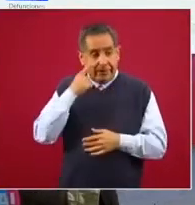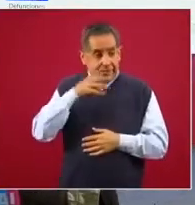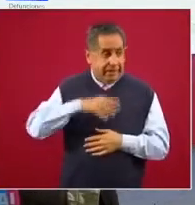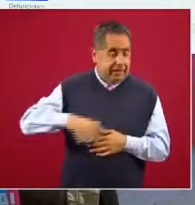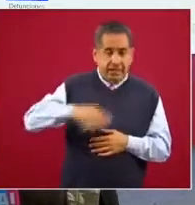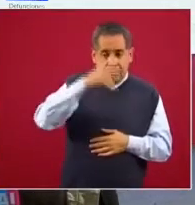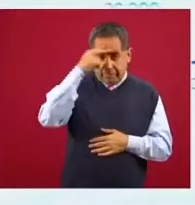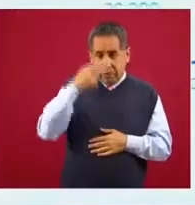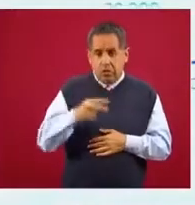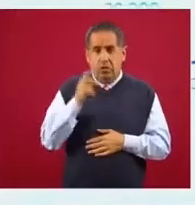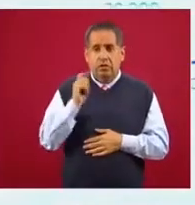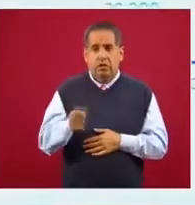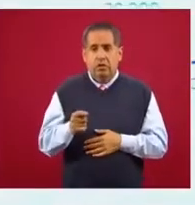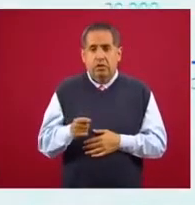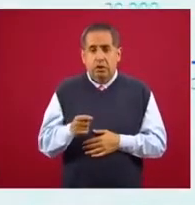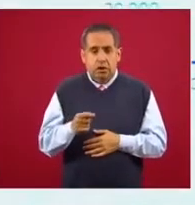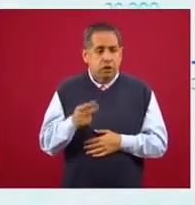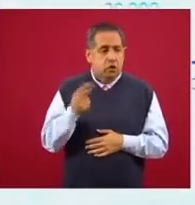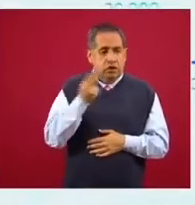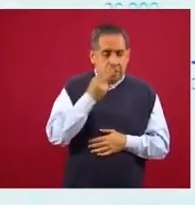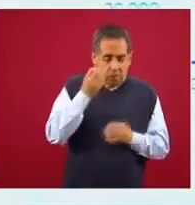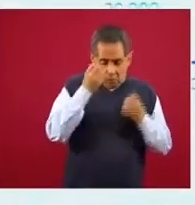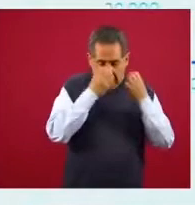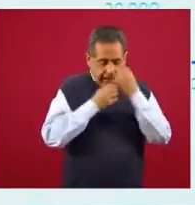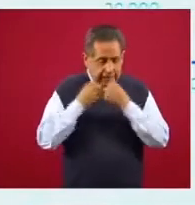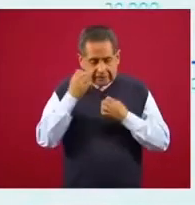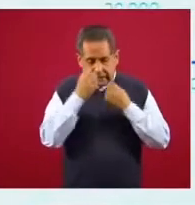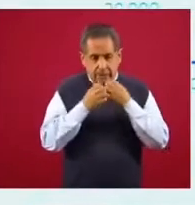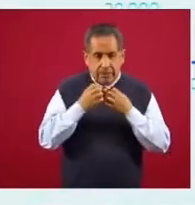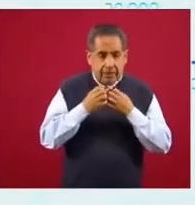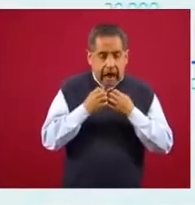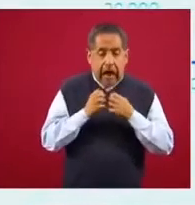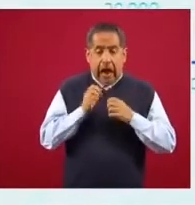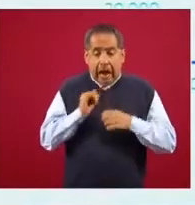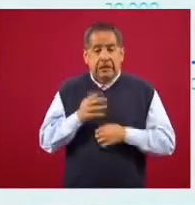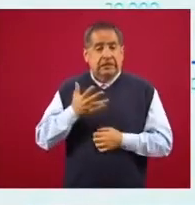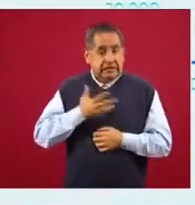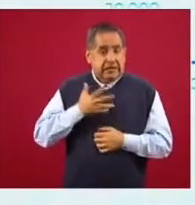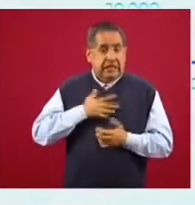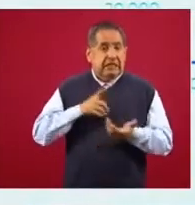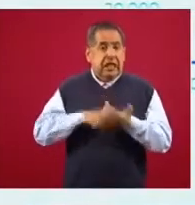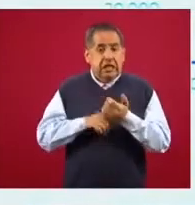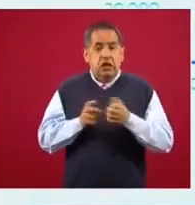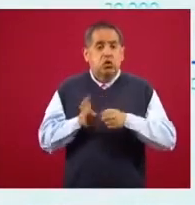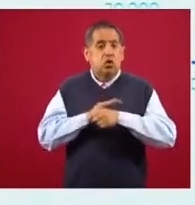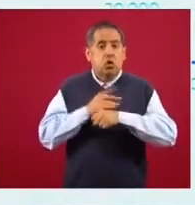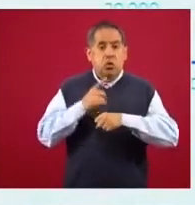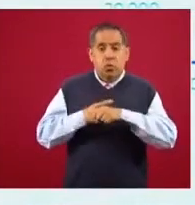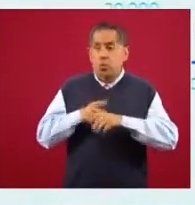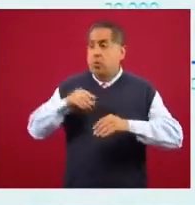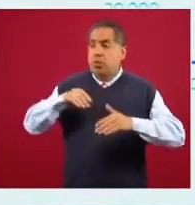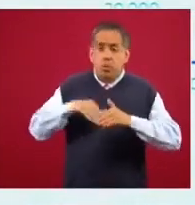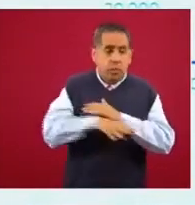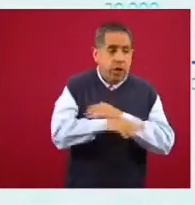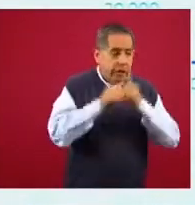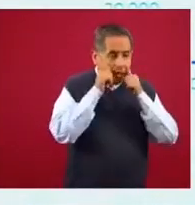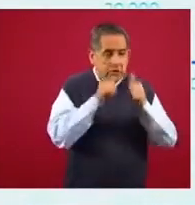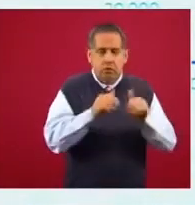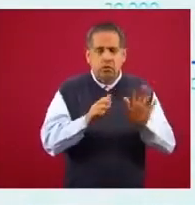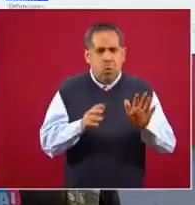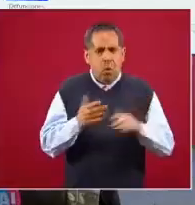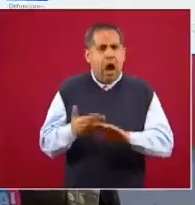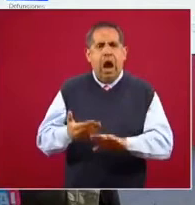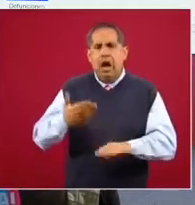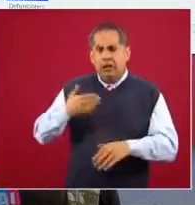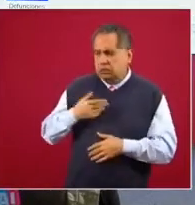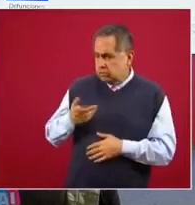México no se necesita de una prueba confirmatoria o salir positivo a un resultado para poder acceder a la atención médica.